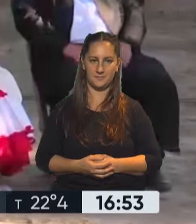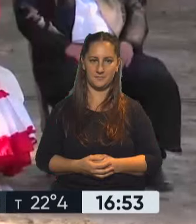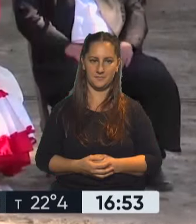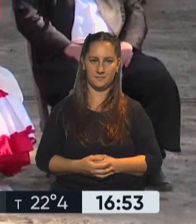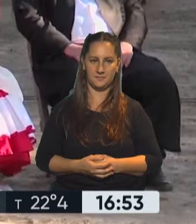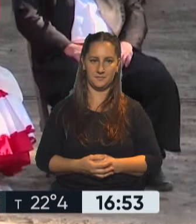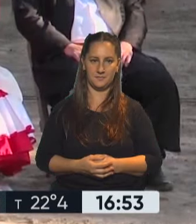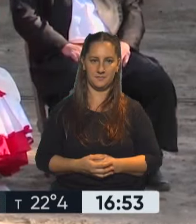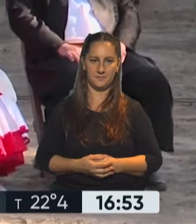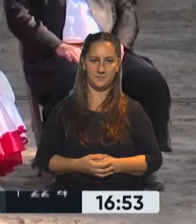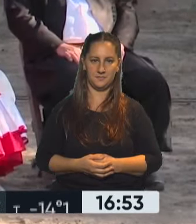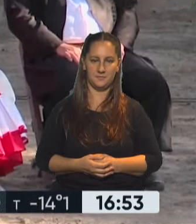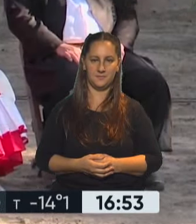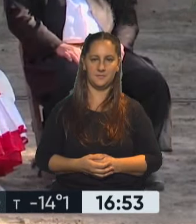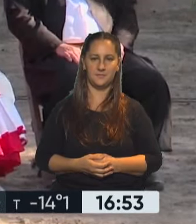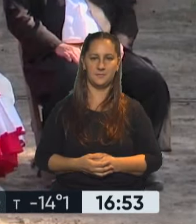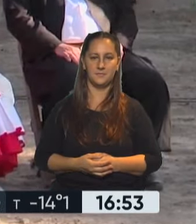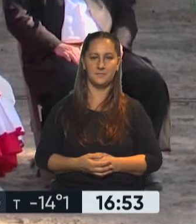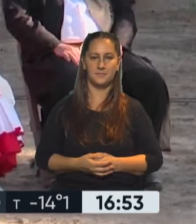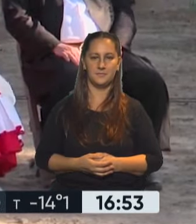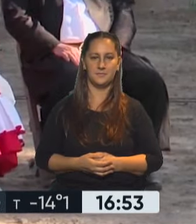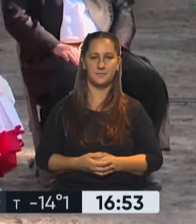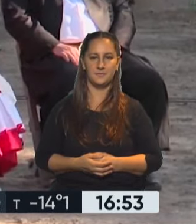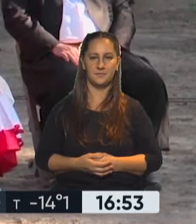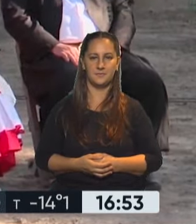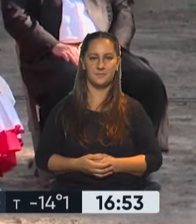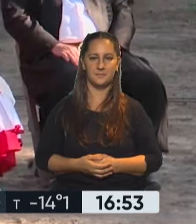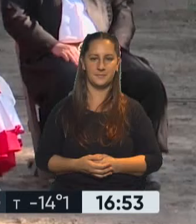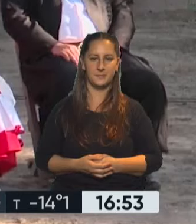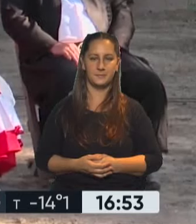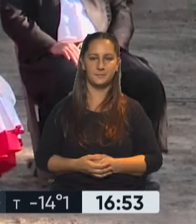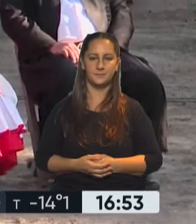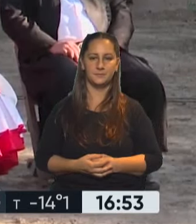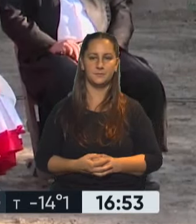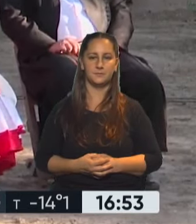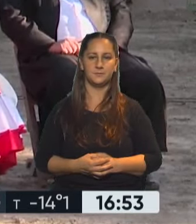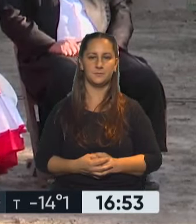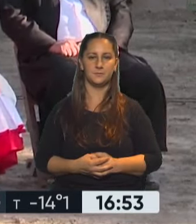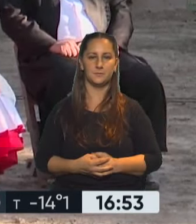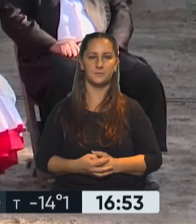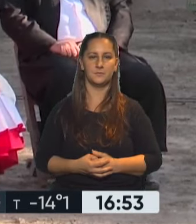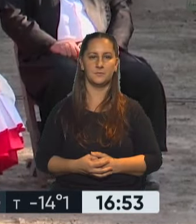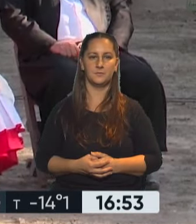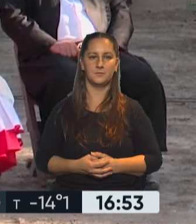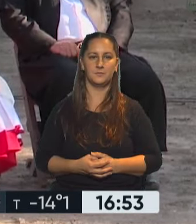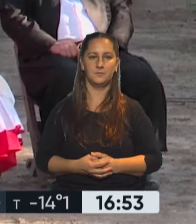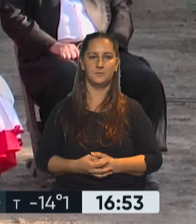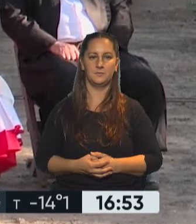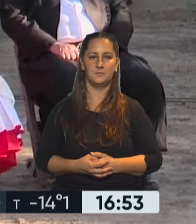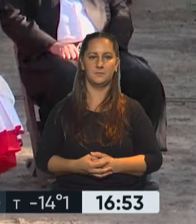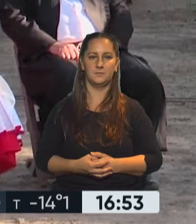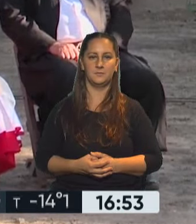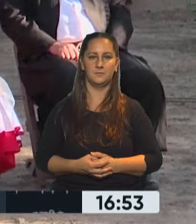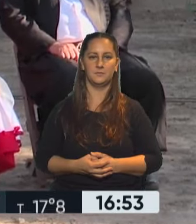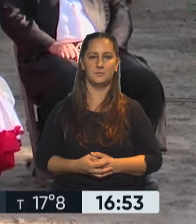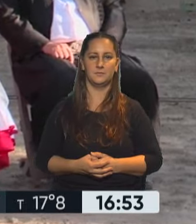Era un murmullo infinito venido del más allá. Era la voz de una madre